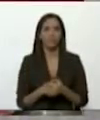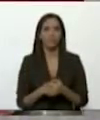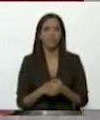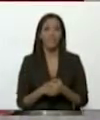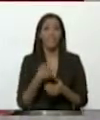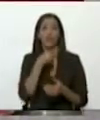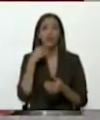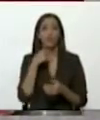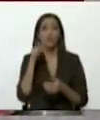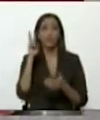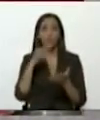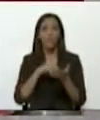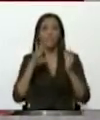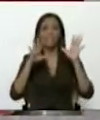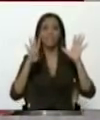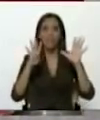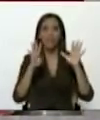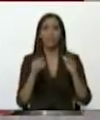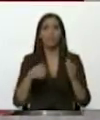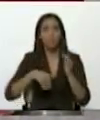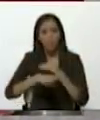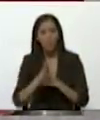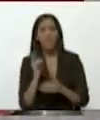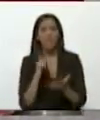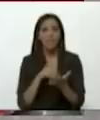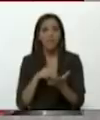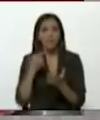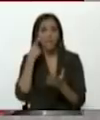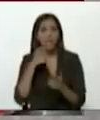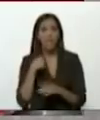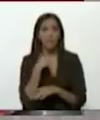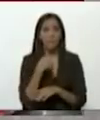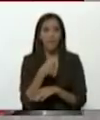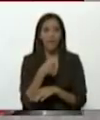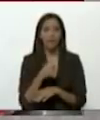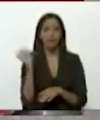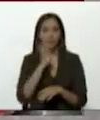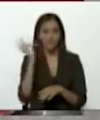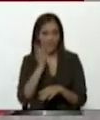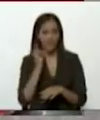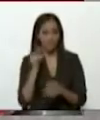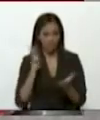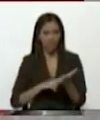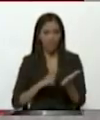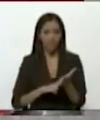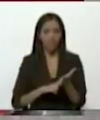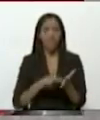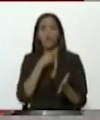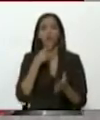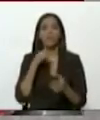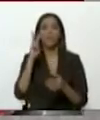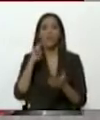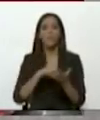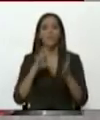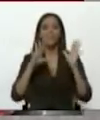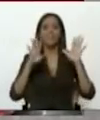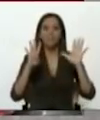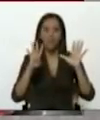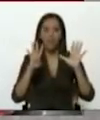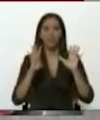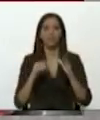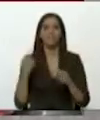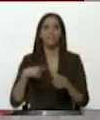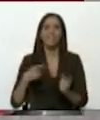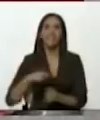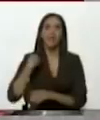del 2019, por ahí pudieran estar, fíjense, porque ellos pagaron ahorita los intereses, ¿va? En octubre del 2019 tienen